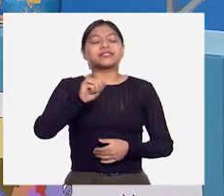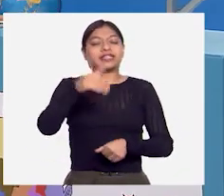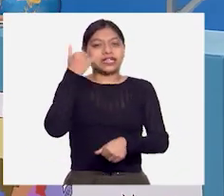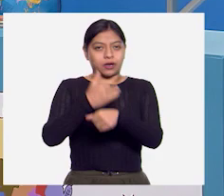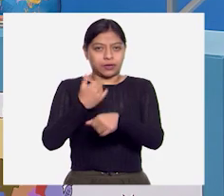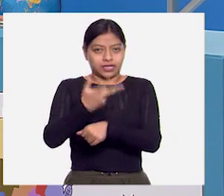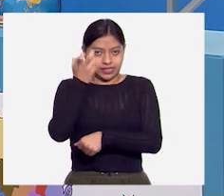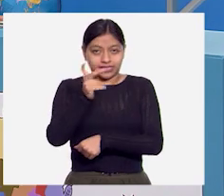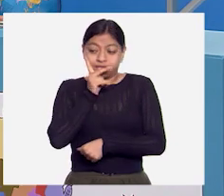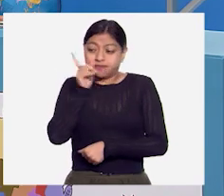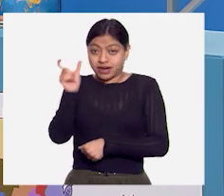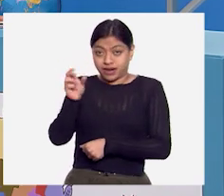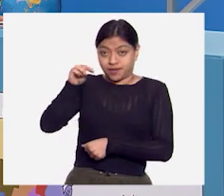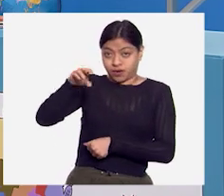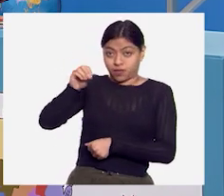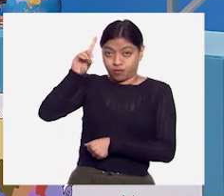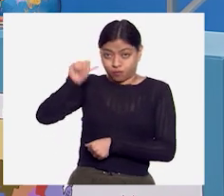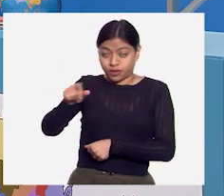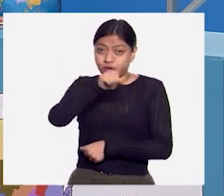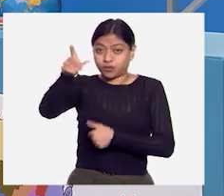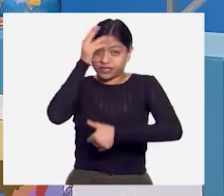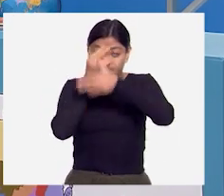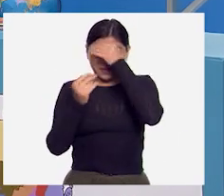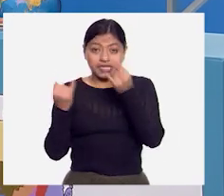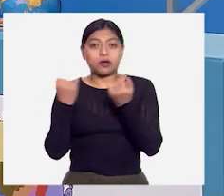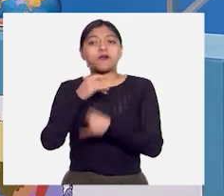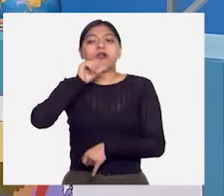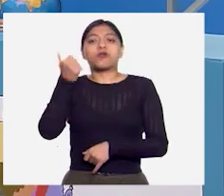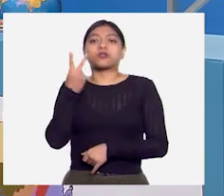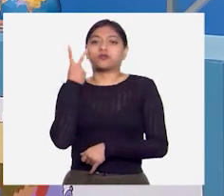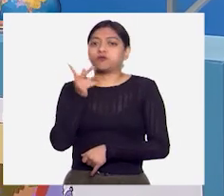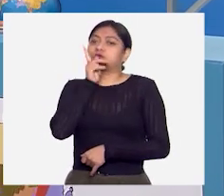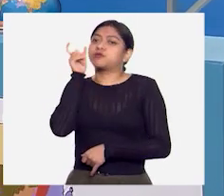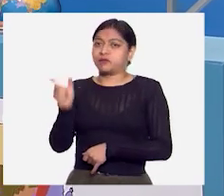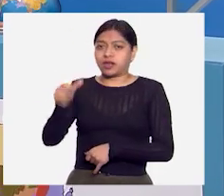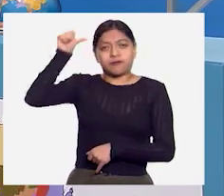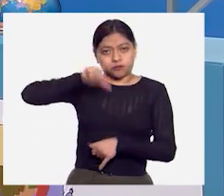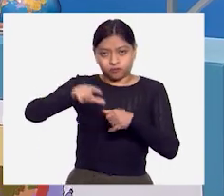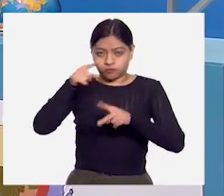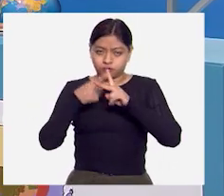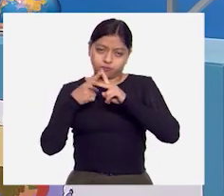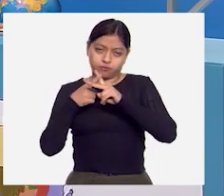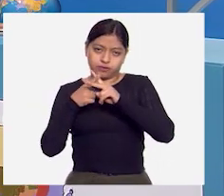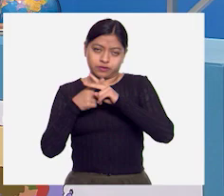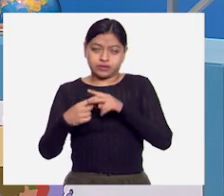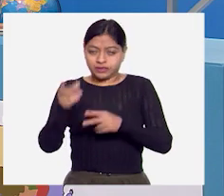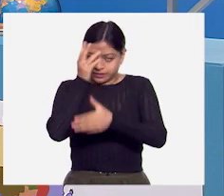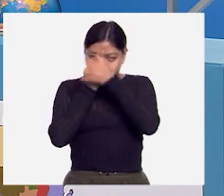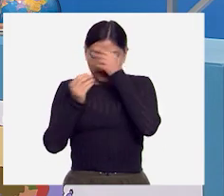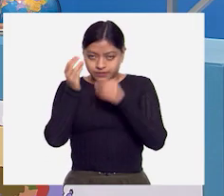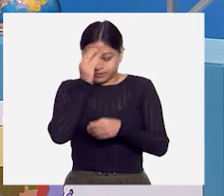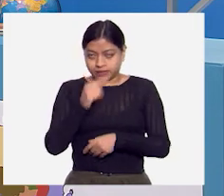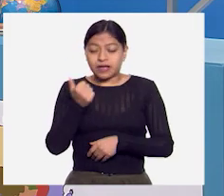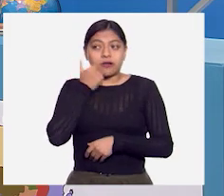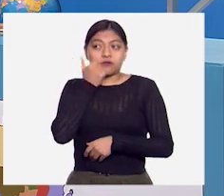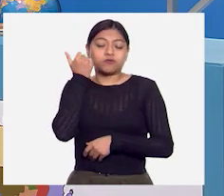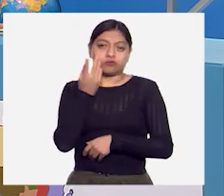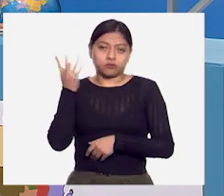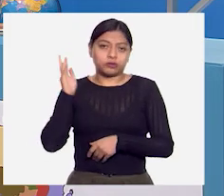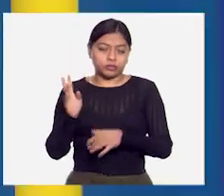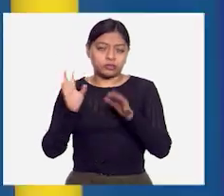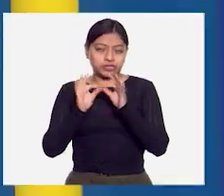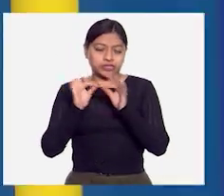a estudiar, juntos con otros dos más que se aplican en la situación que nos comparten estos alumnos de quienes les